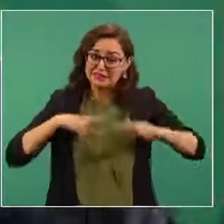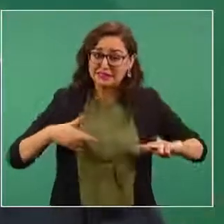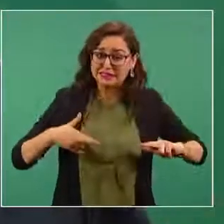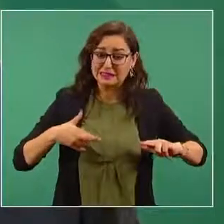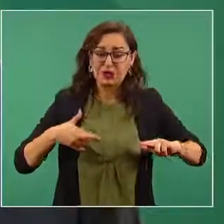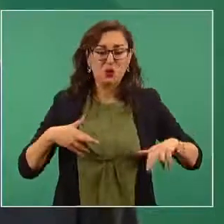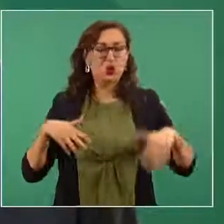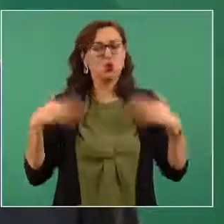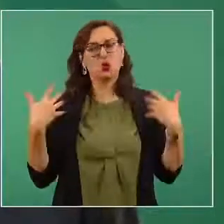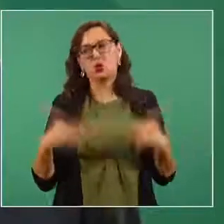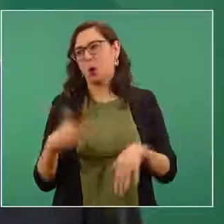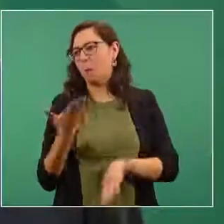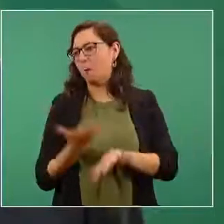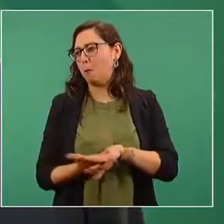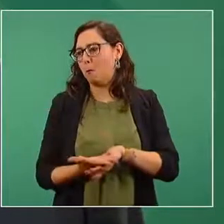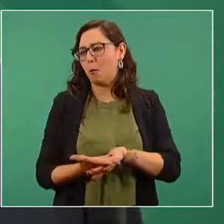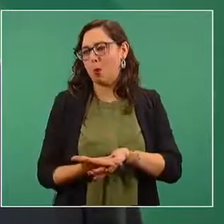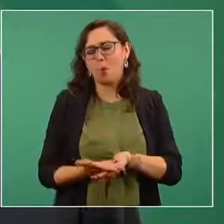esta relación.